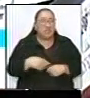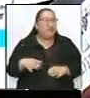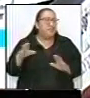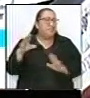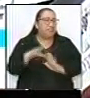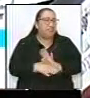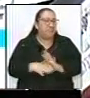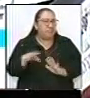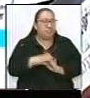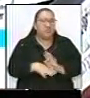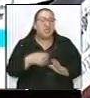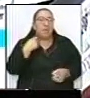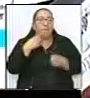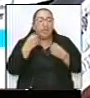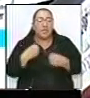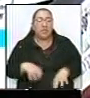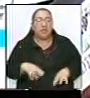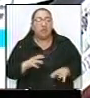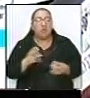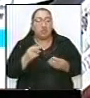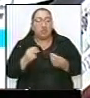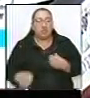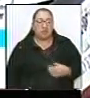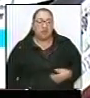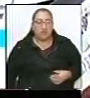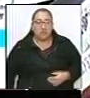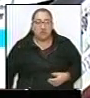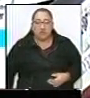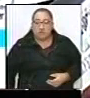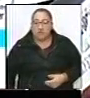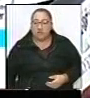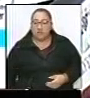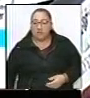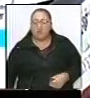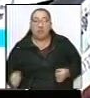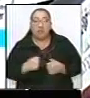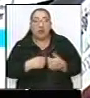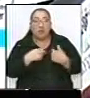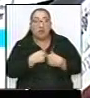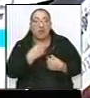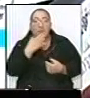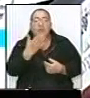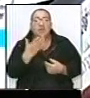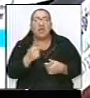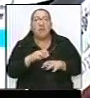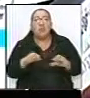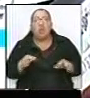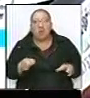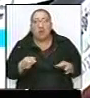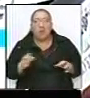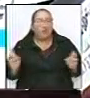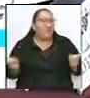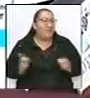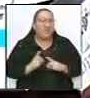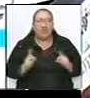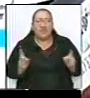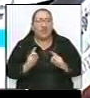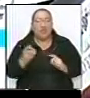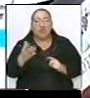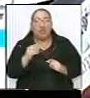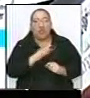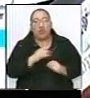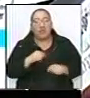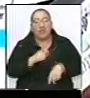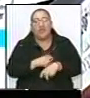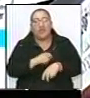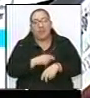ido perdiendo facultades constantemente. ¿Por teniendo facultades a pedido de quién? ¿Del pueblo? No, a pedido de los gobiernos